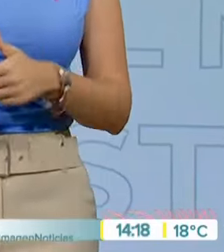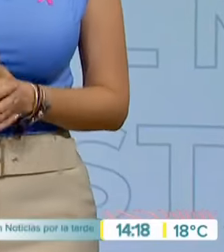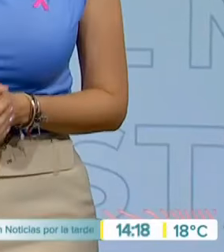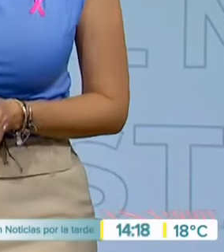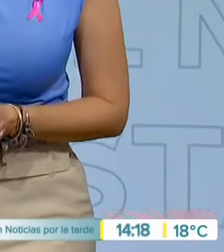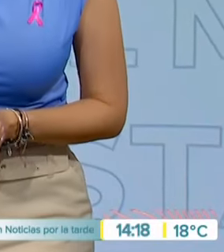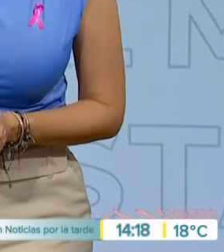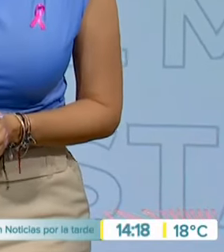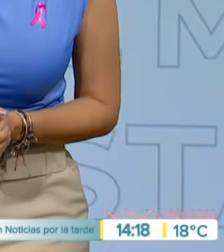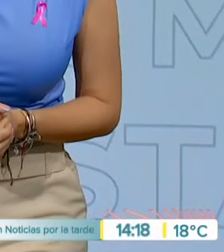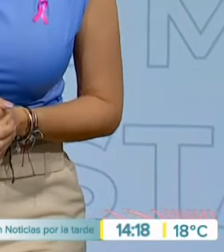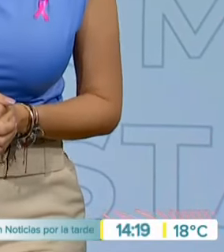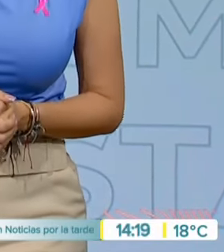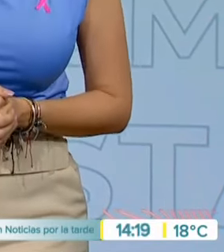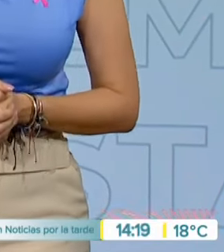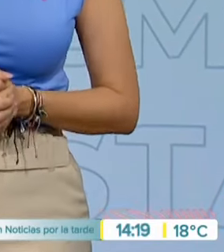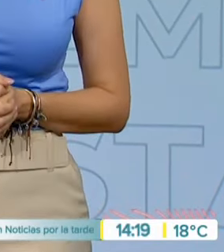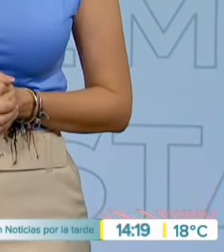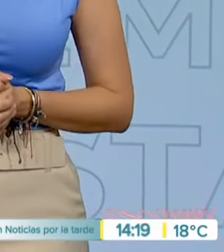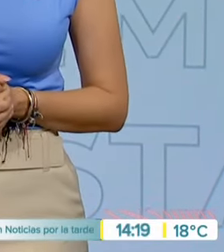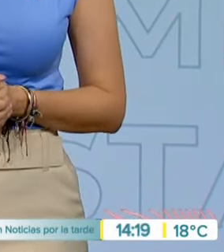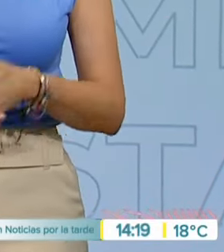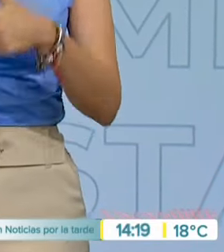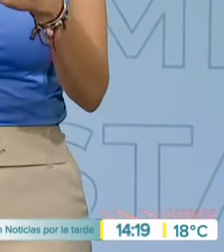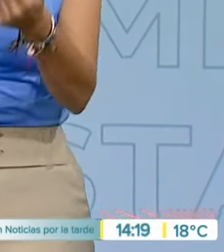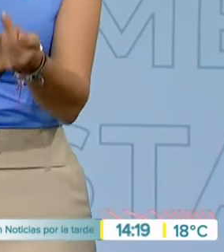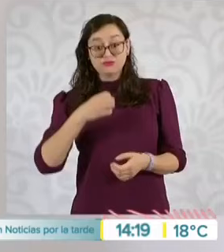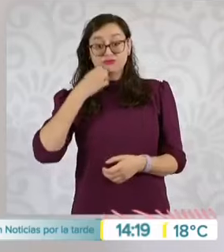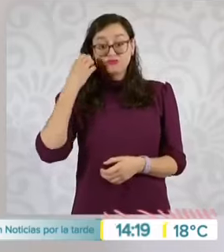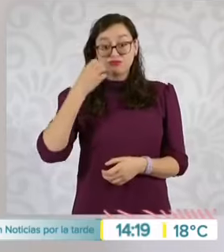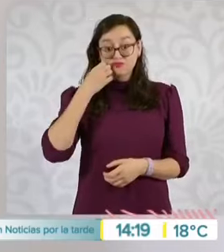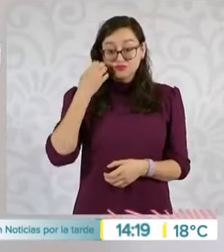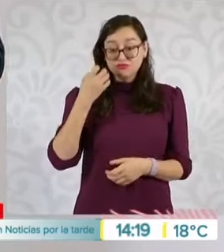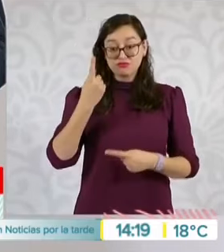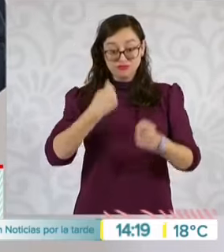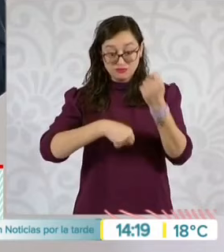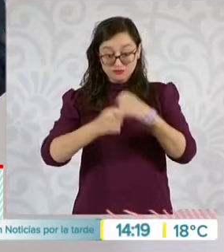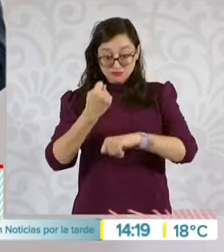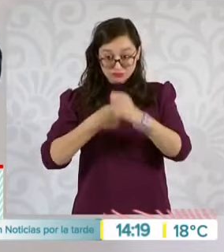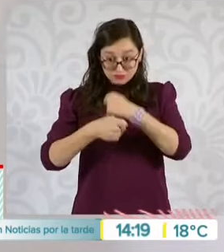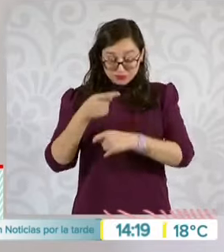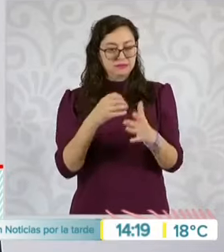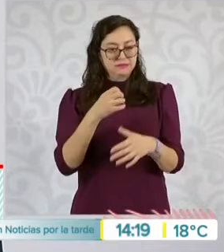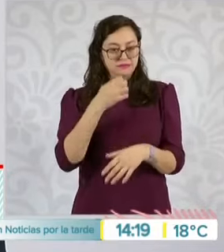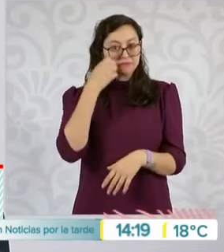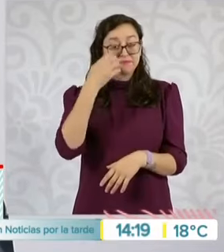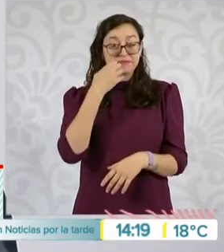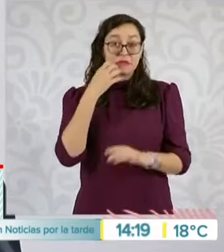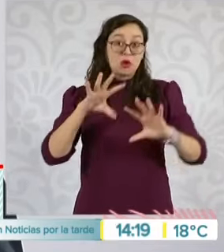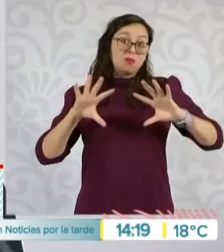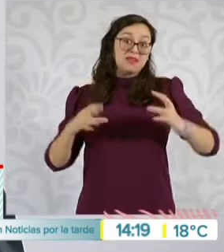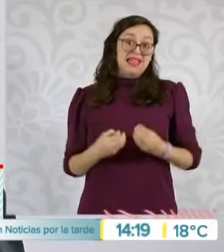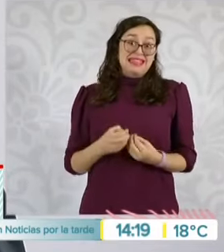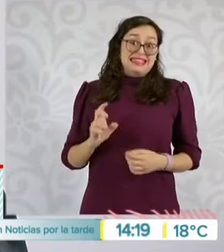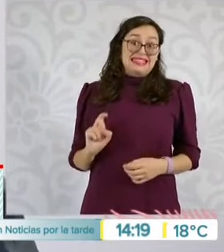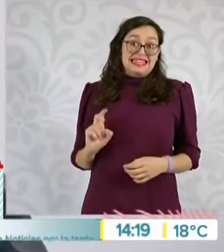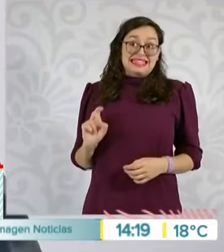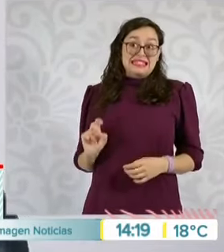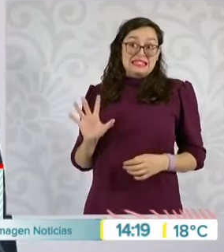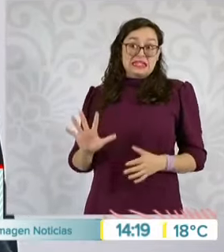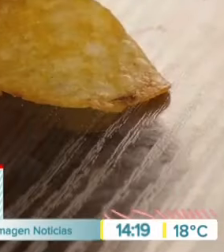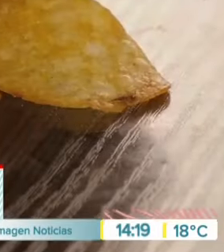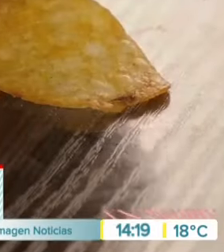mire durante la mañanera el secretario de educación Mario Delgado presentó el decálogo de vida saludable este lo que busca es